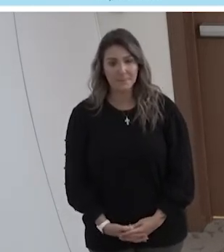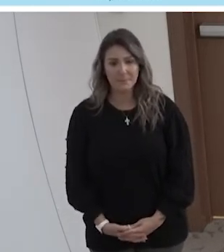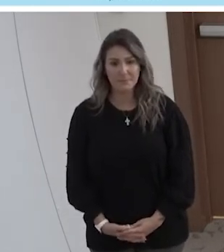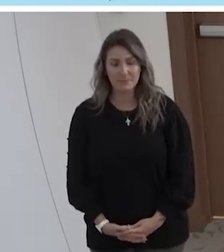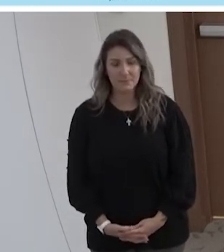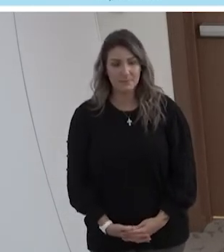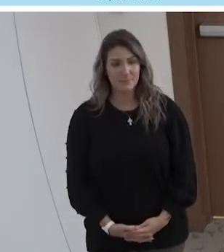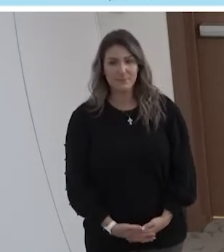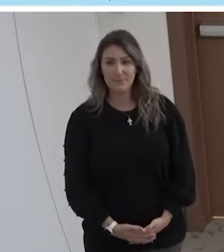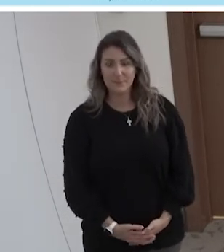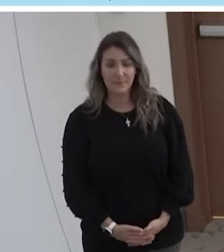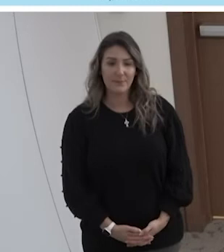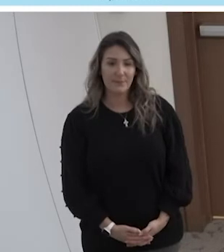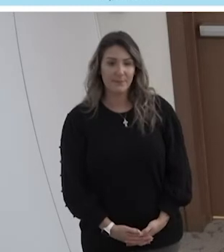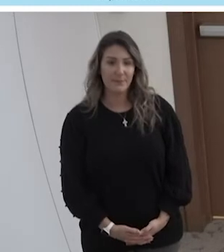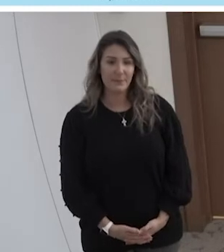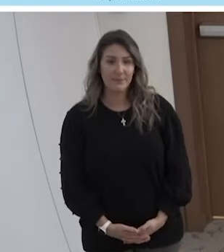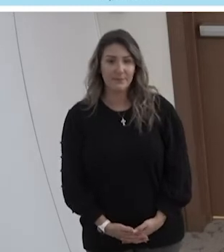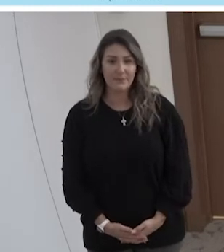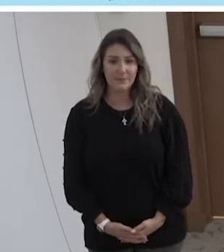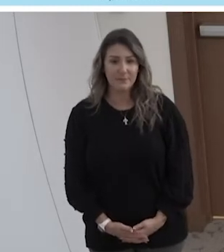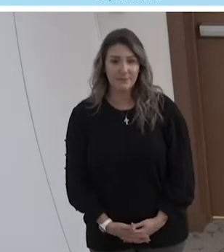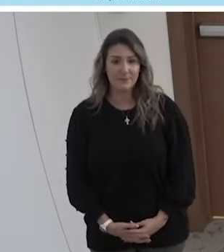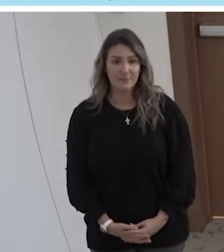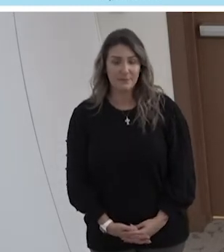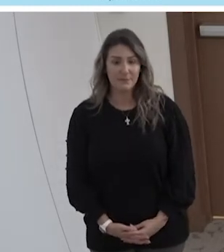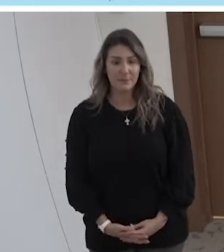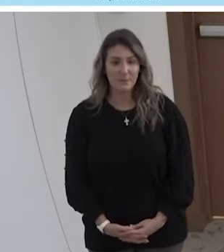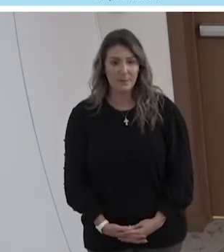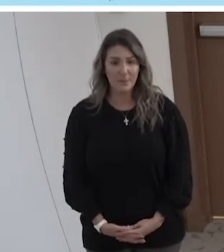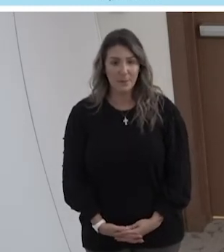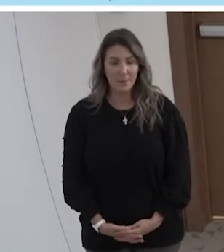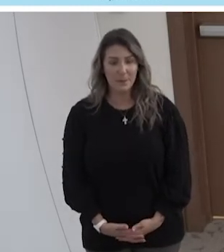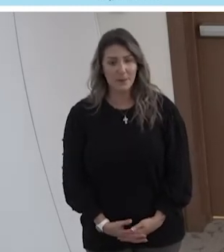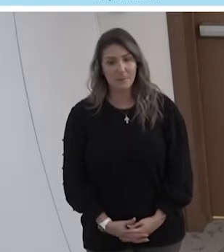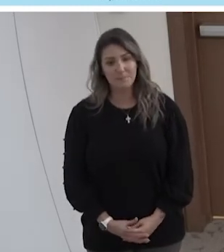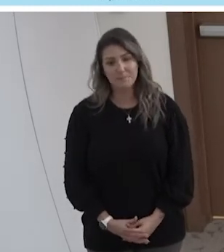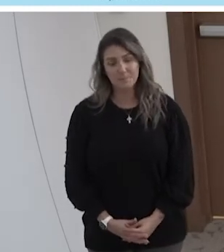los anticuerpos que podrías desarrollar si tú